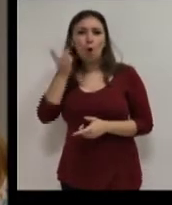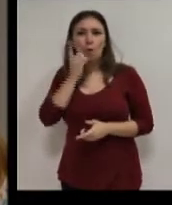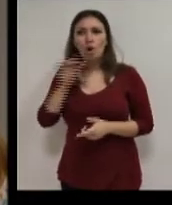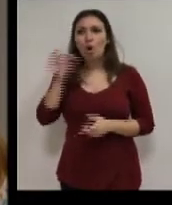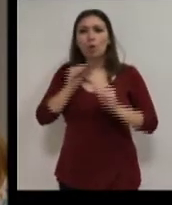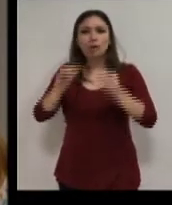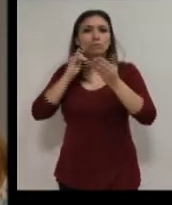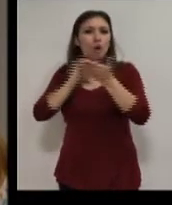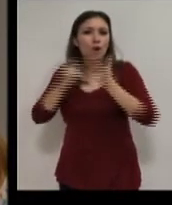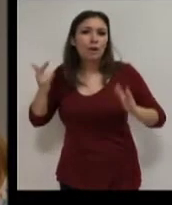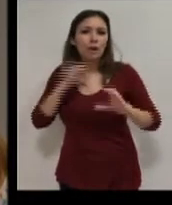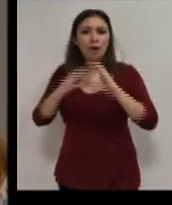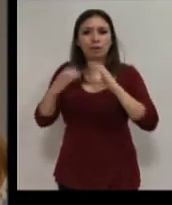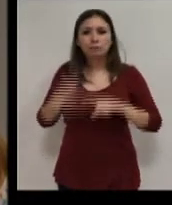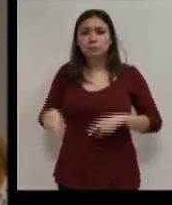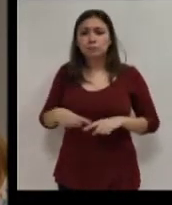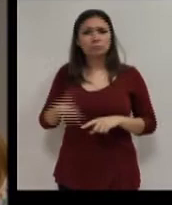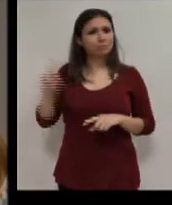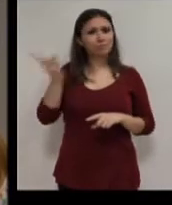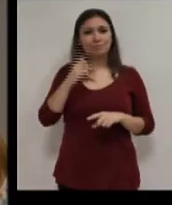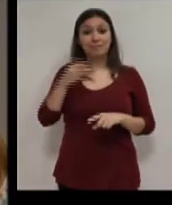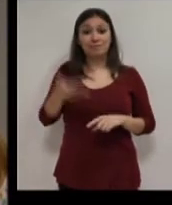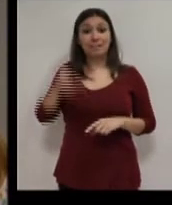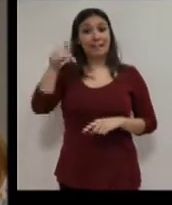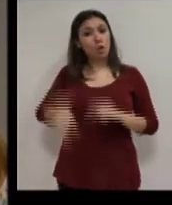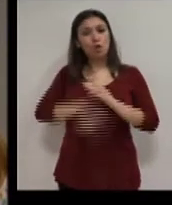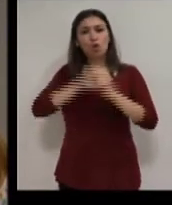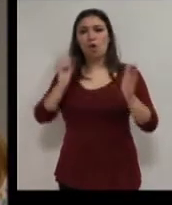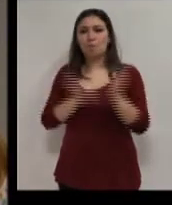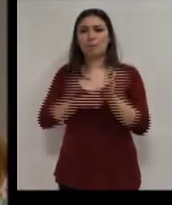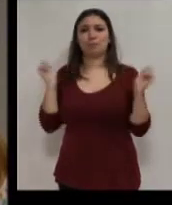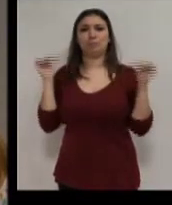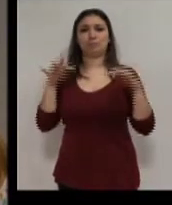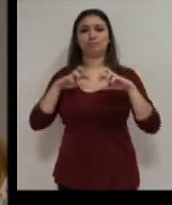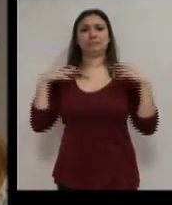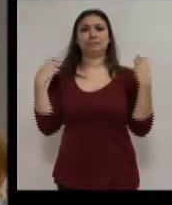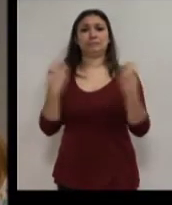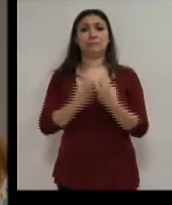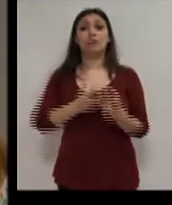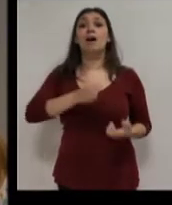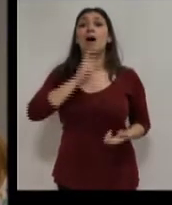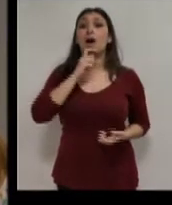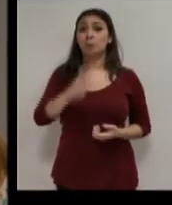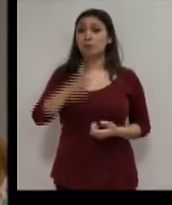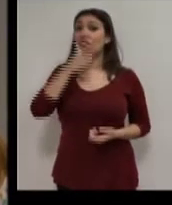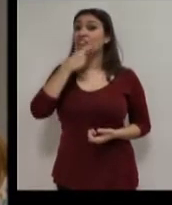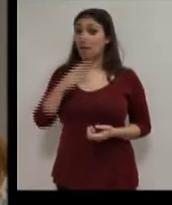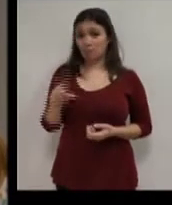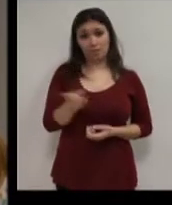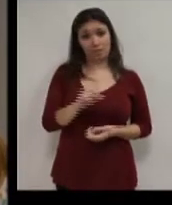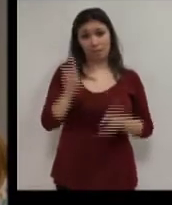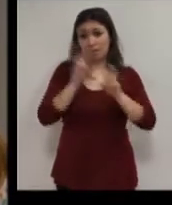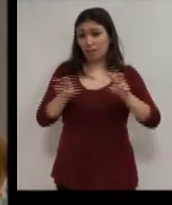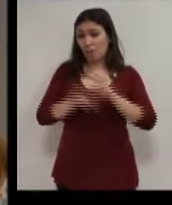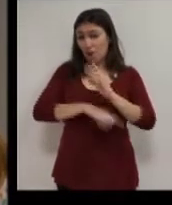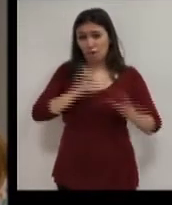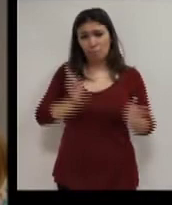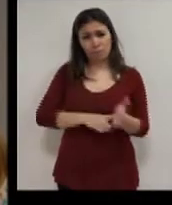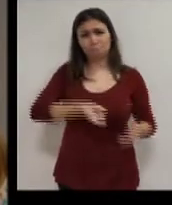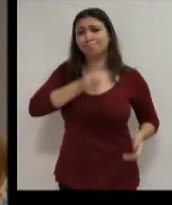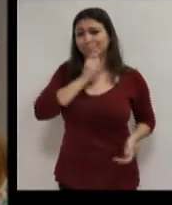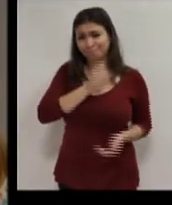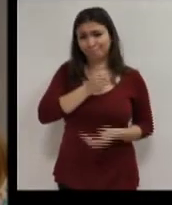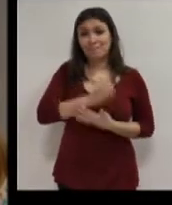en sus teléfonos móviles o en sus tecnologías de comunicación, sino que esta visión integrada, que no es fácil